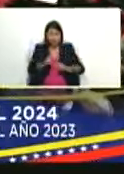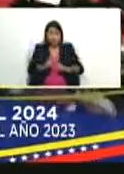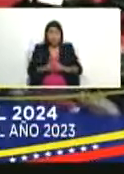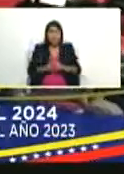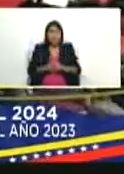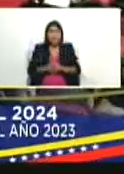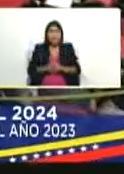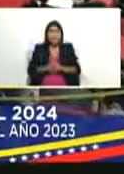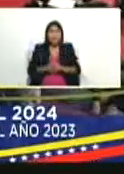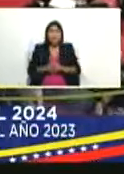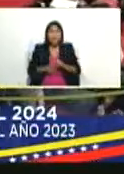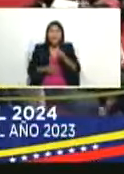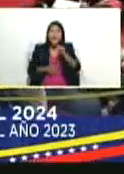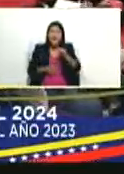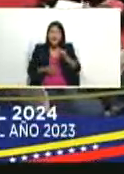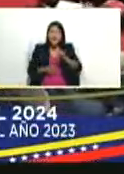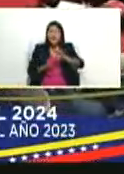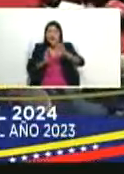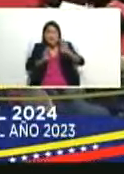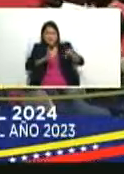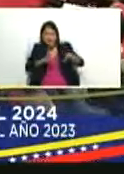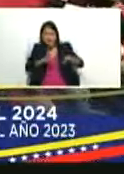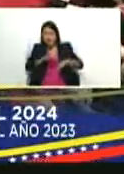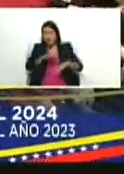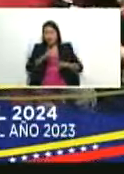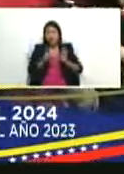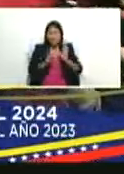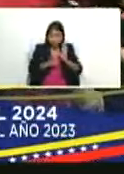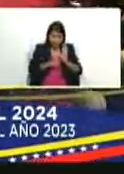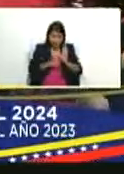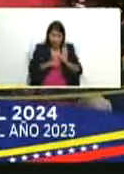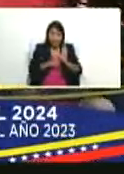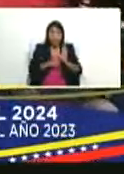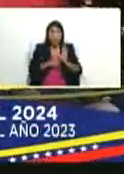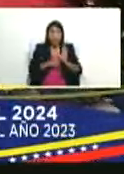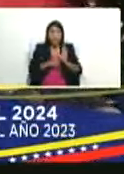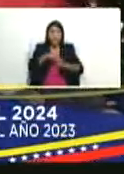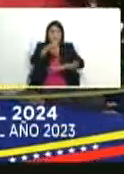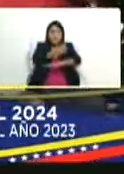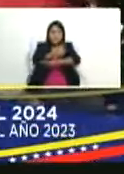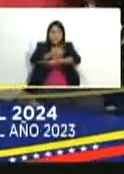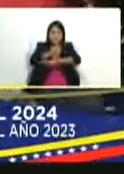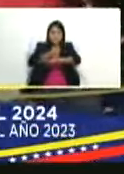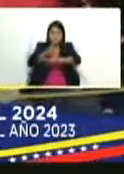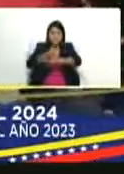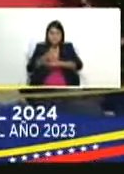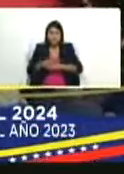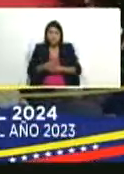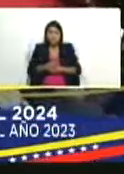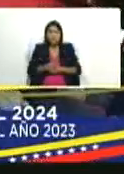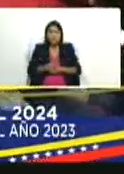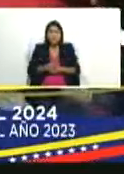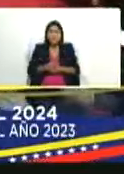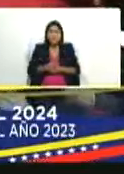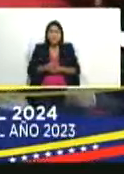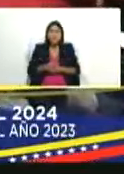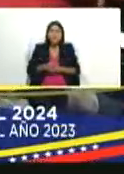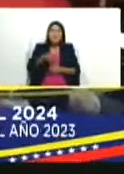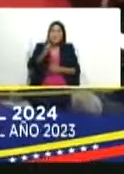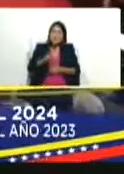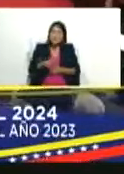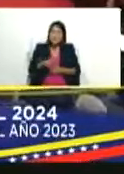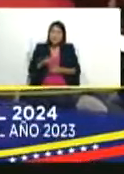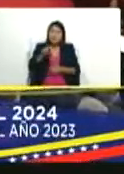tuvo el respaldo unánime de todo el Consejo Directivo. También se suscribió con el Fondo de las